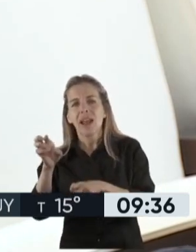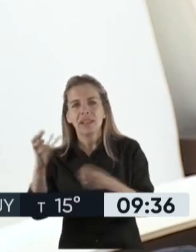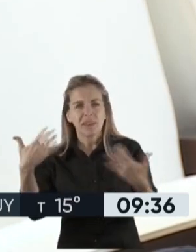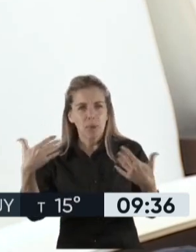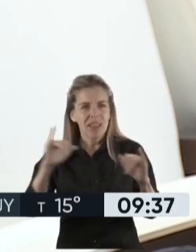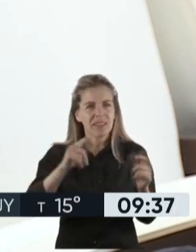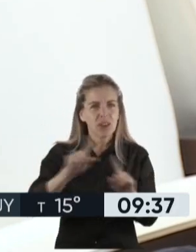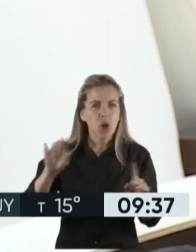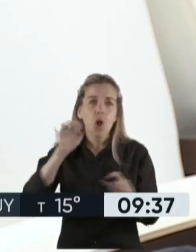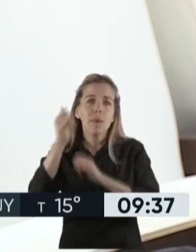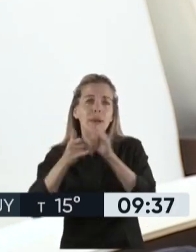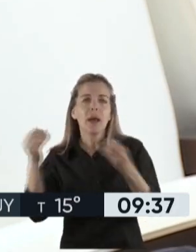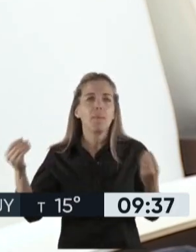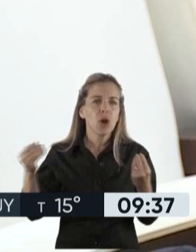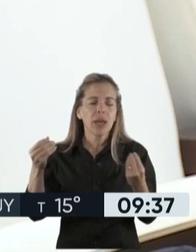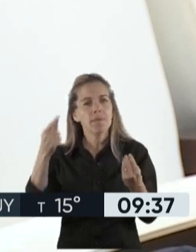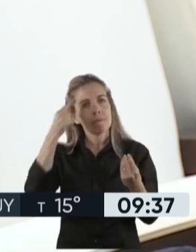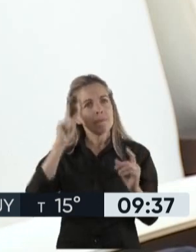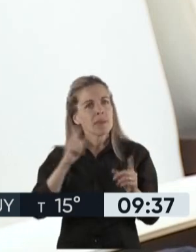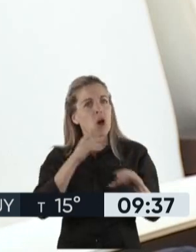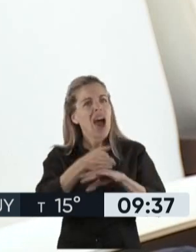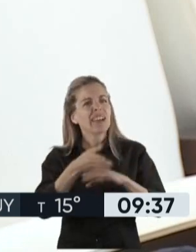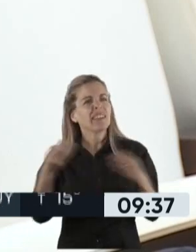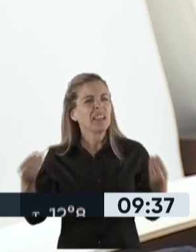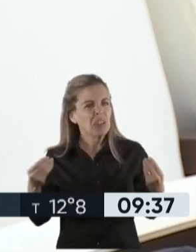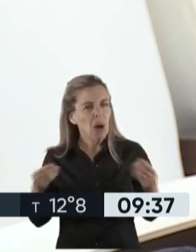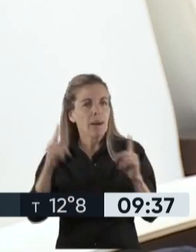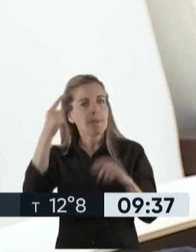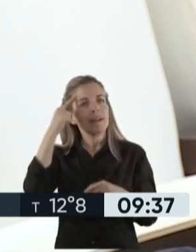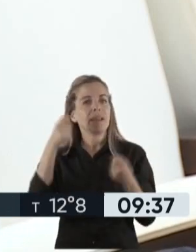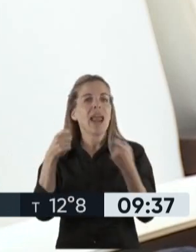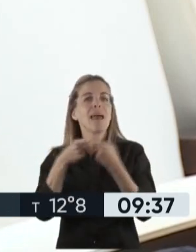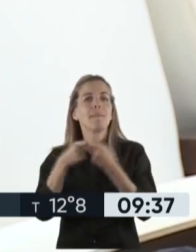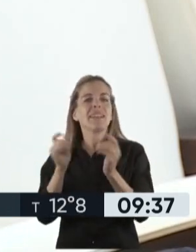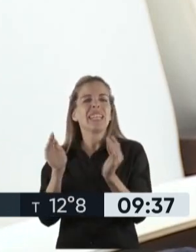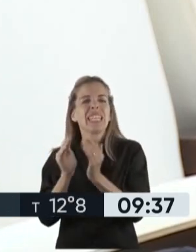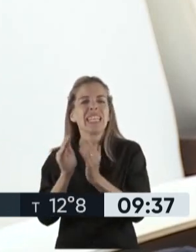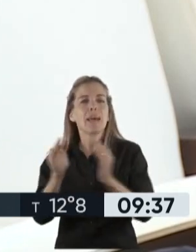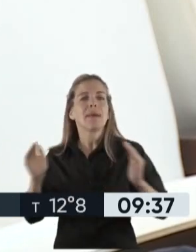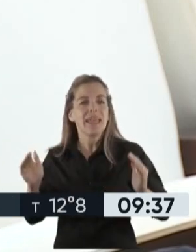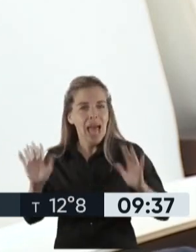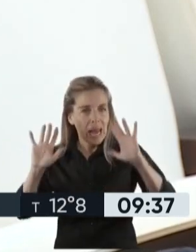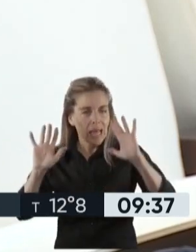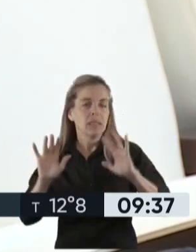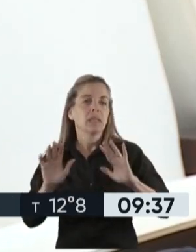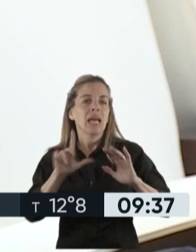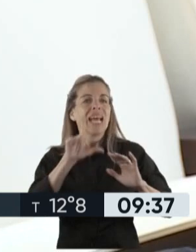puede, de que lo tengan también ese acceso, por ejemplo, las pequeñas y medianas empresas más allá de las grandes, como el litio